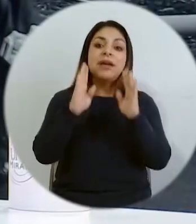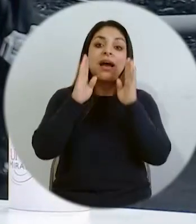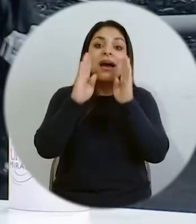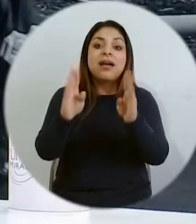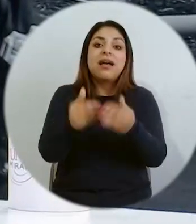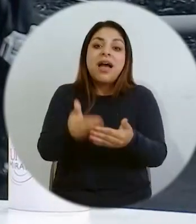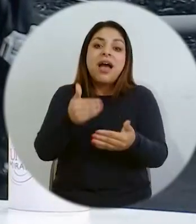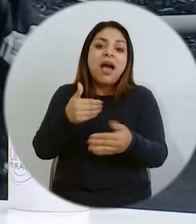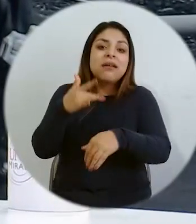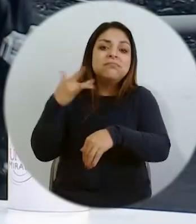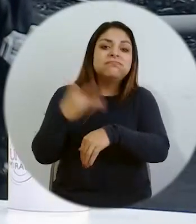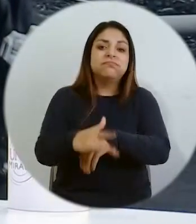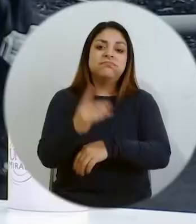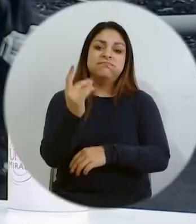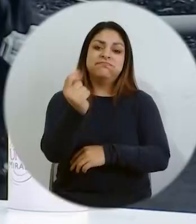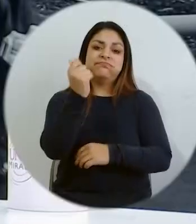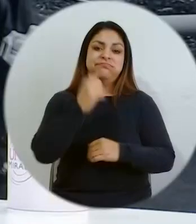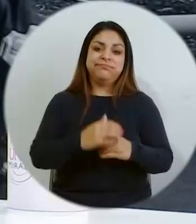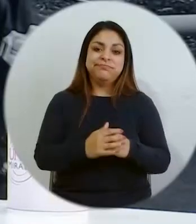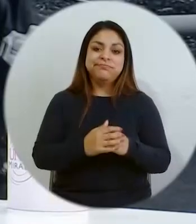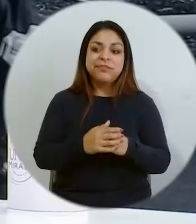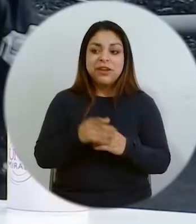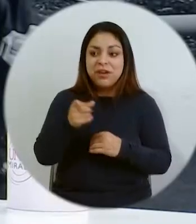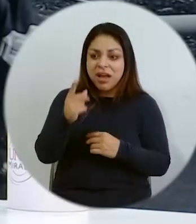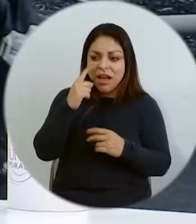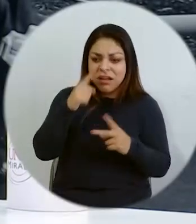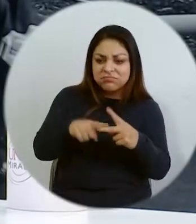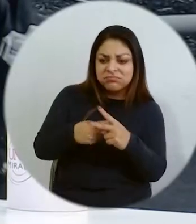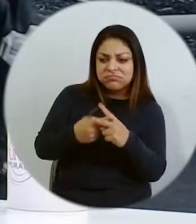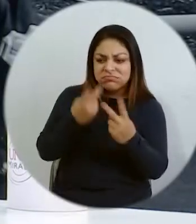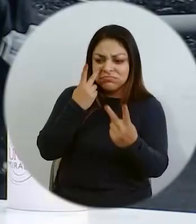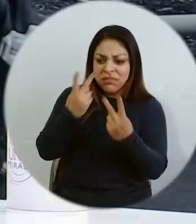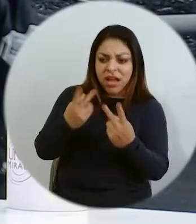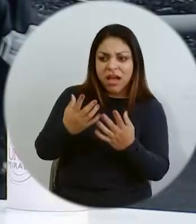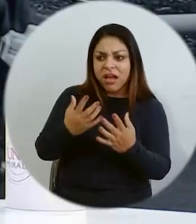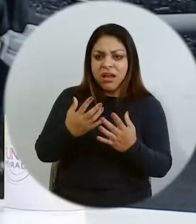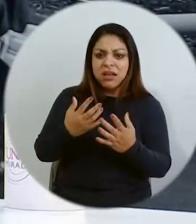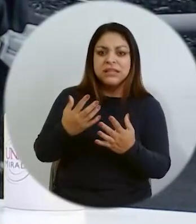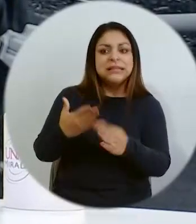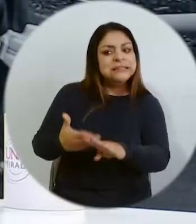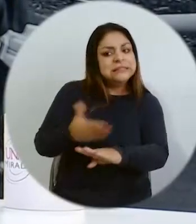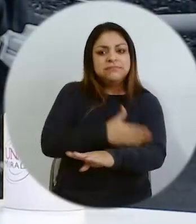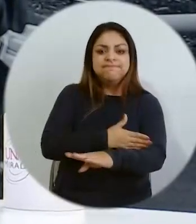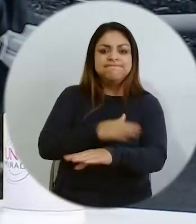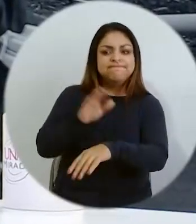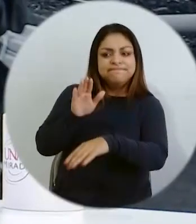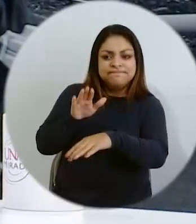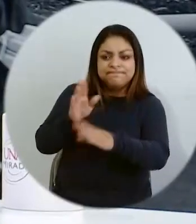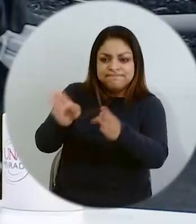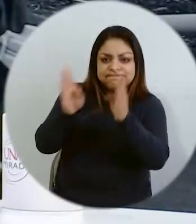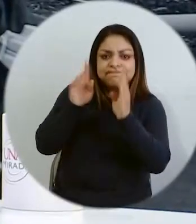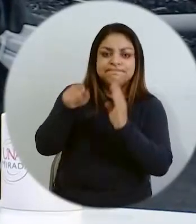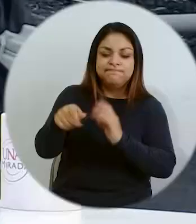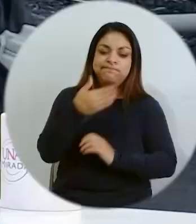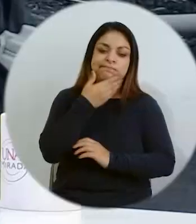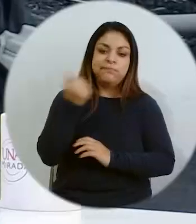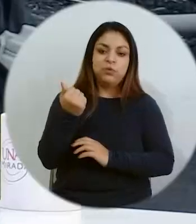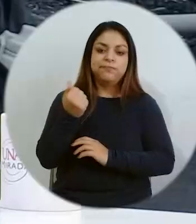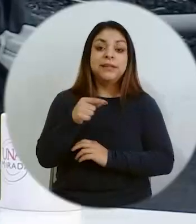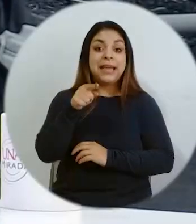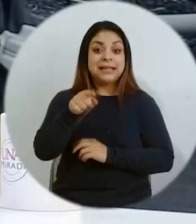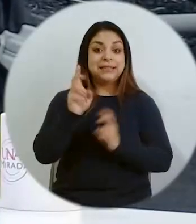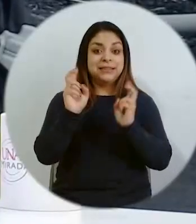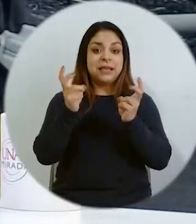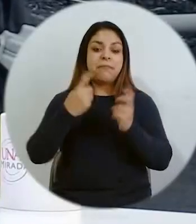dicen, la atención pronta, ¿verdad? De cuando se empiece a presentar algún síntoma. No deberíamos llegar ahí, pero cuanto más pronto se atienda